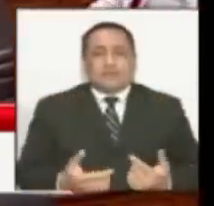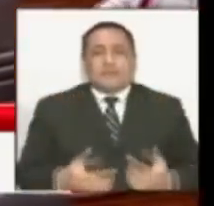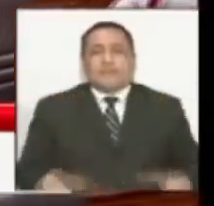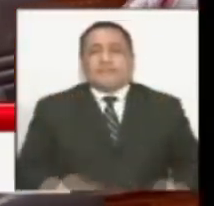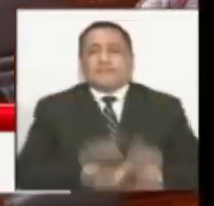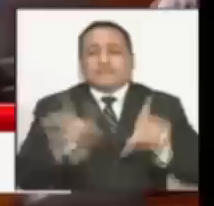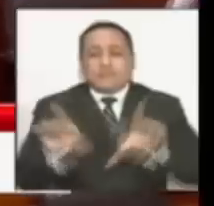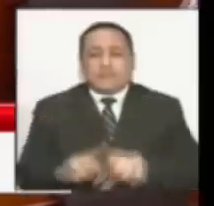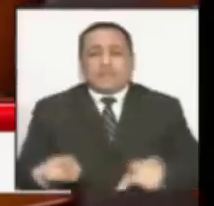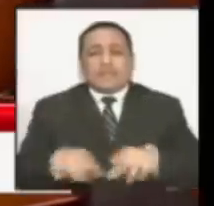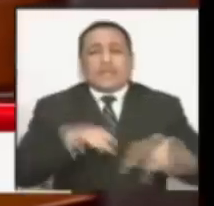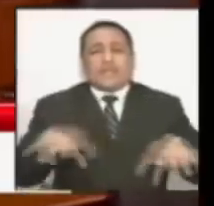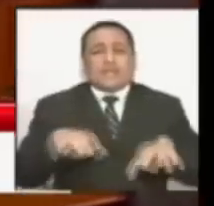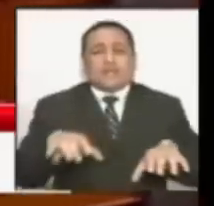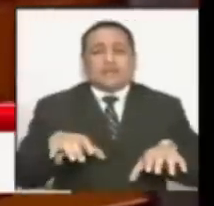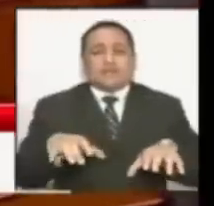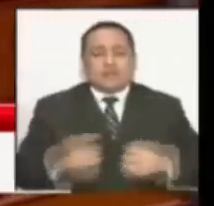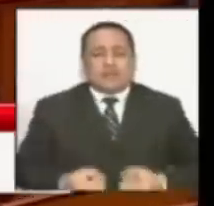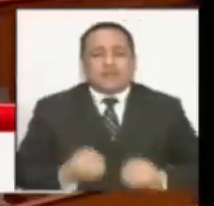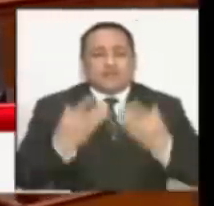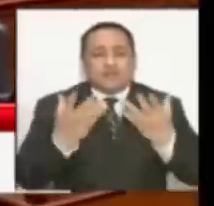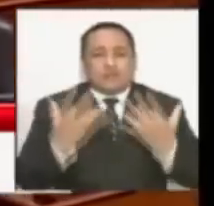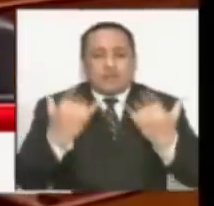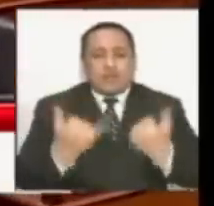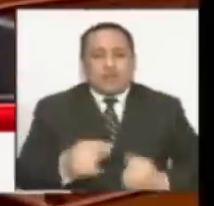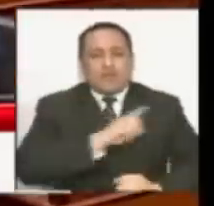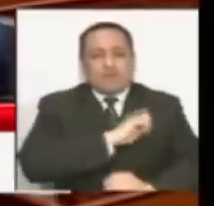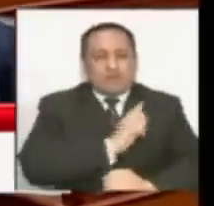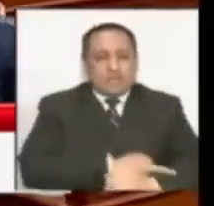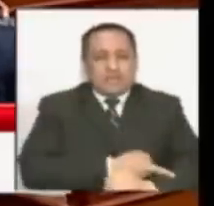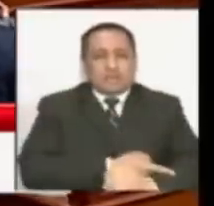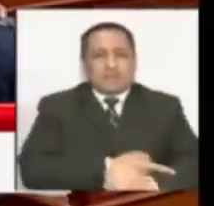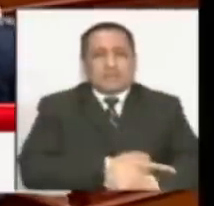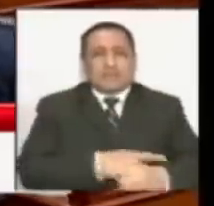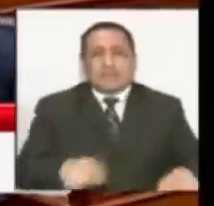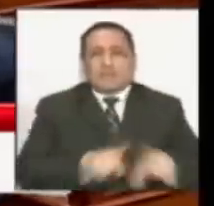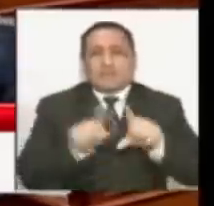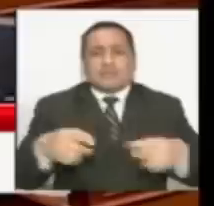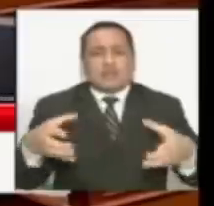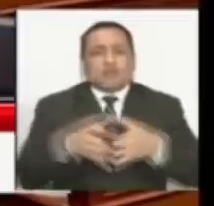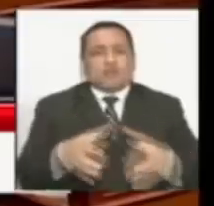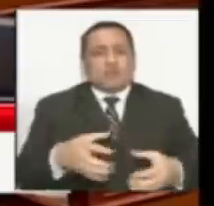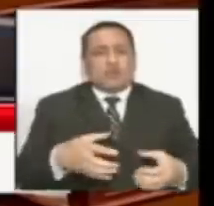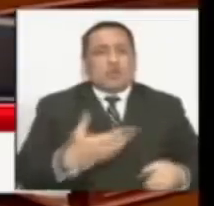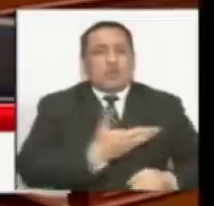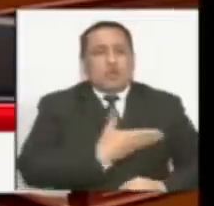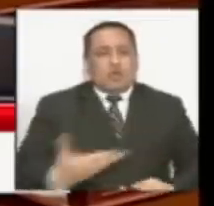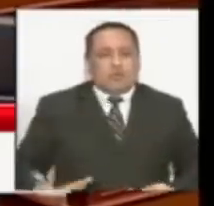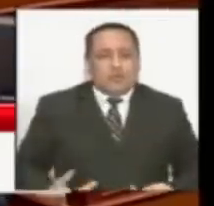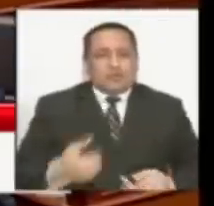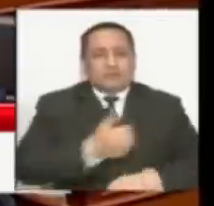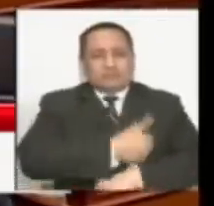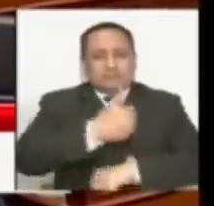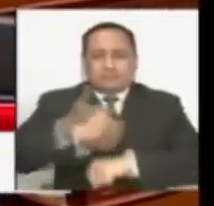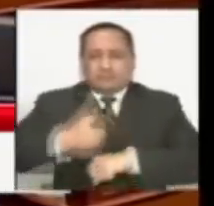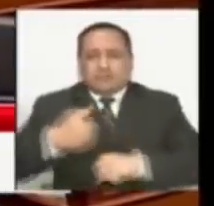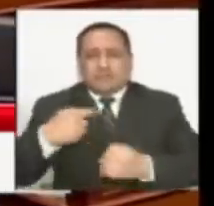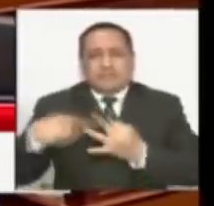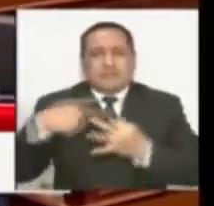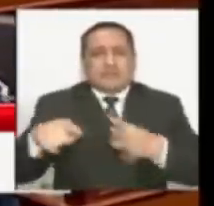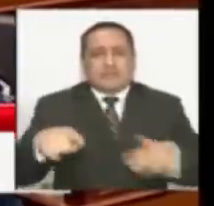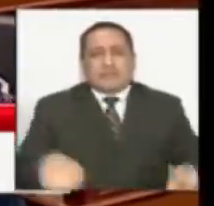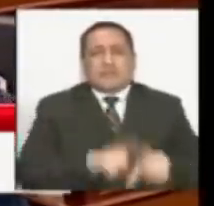también al resto de las bancadas confíen en su gestión. Todos en la mesa directiva haremos lo posible